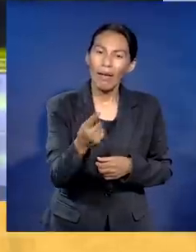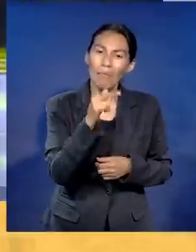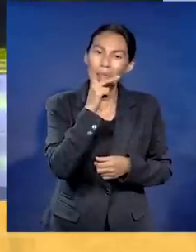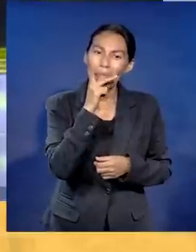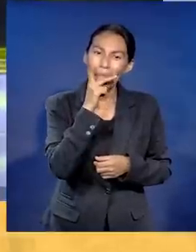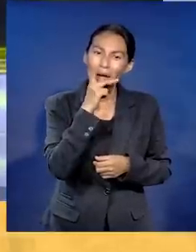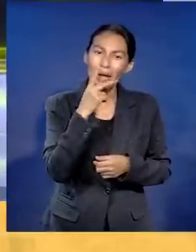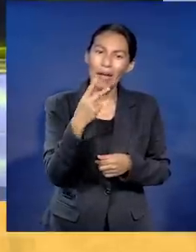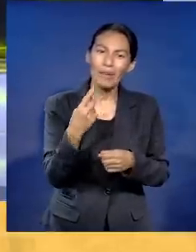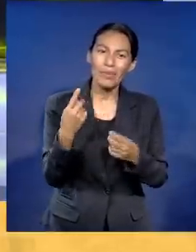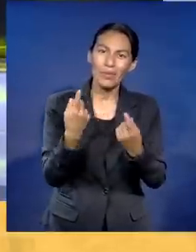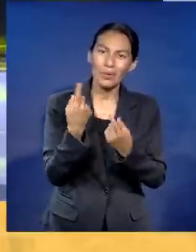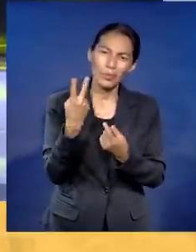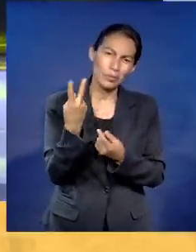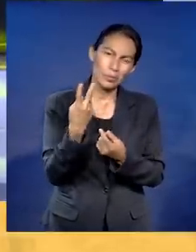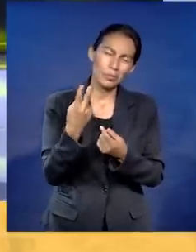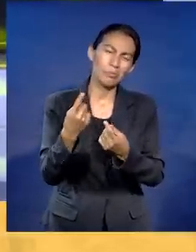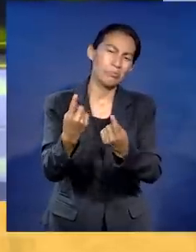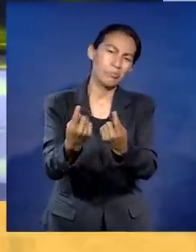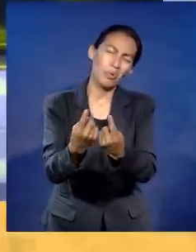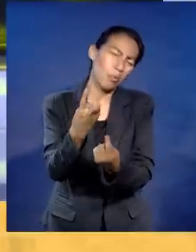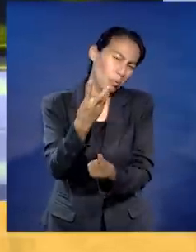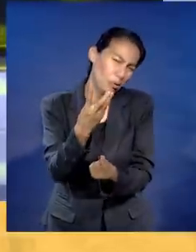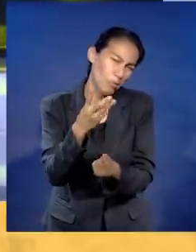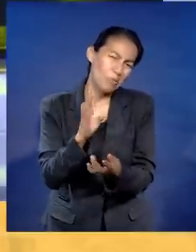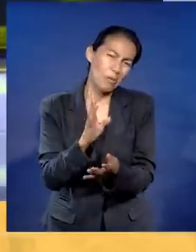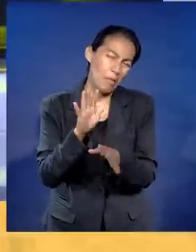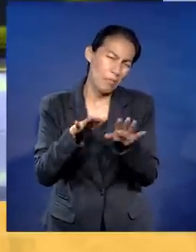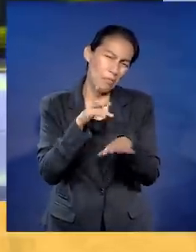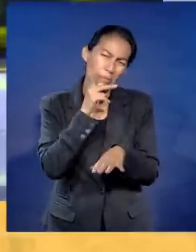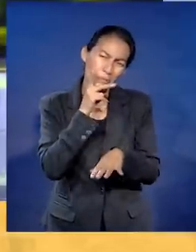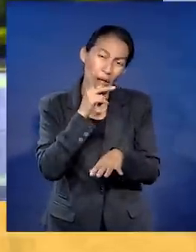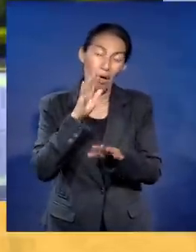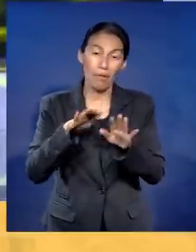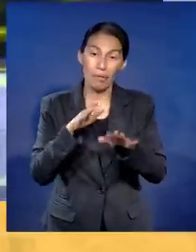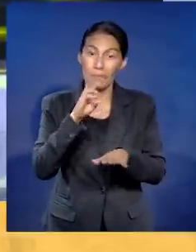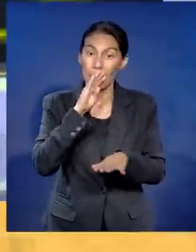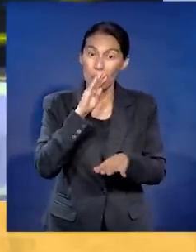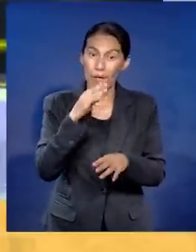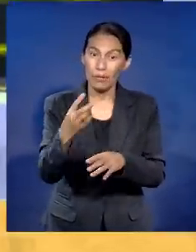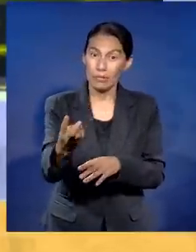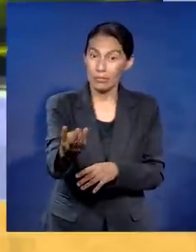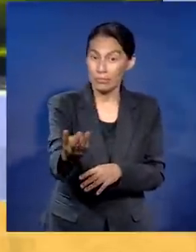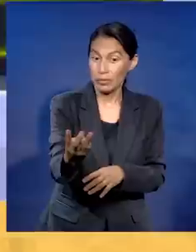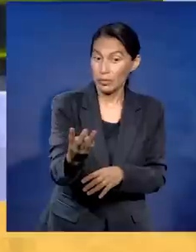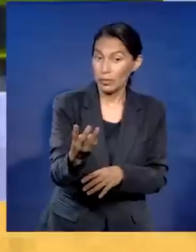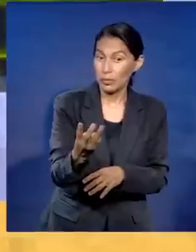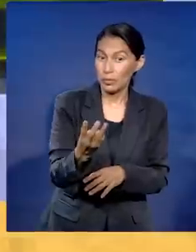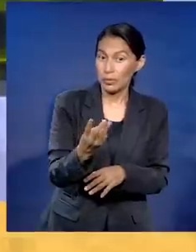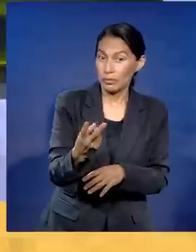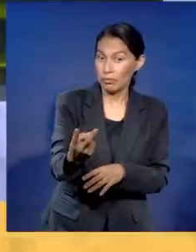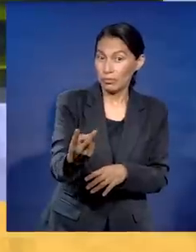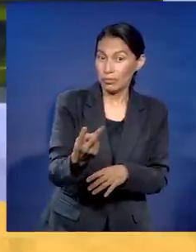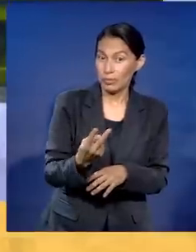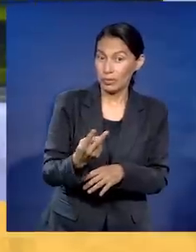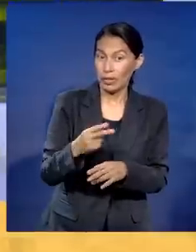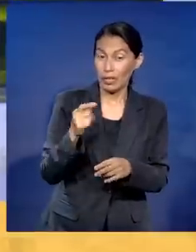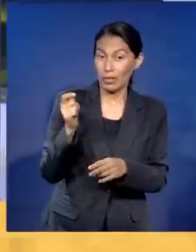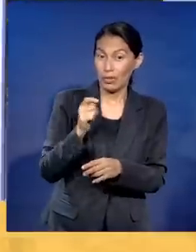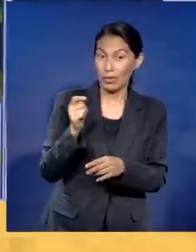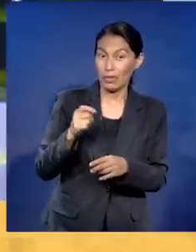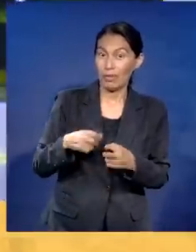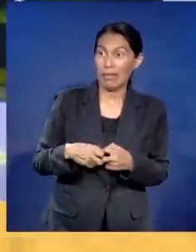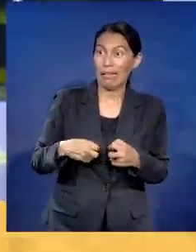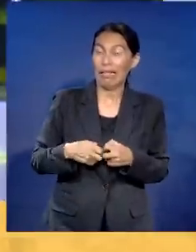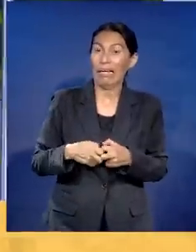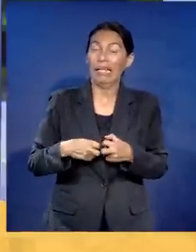el pasillo, acompañada del padre o de la madre o de los dos. El novio aquí al lado está retorciéndose de